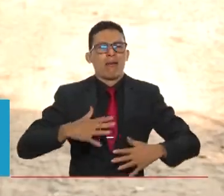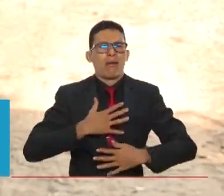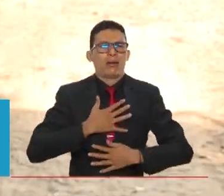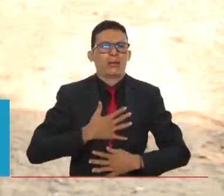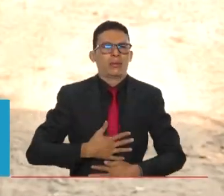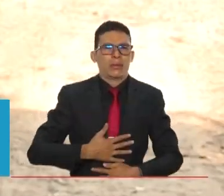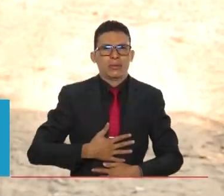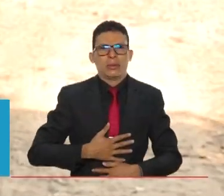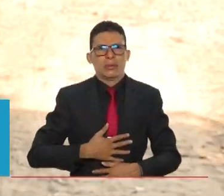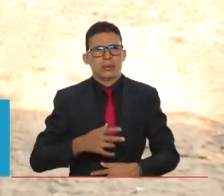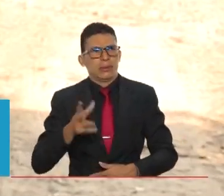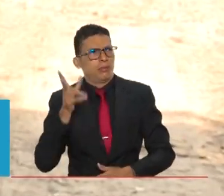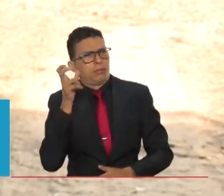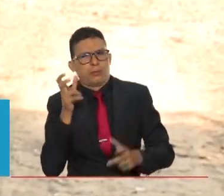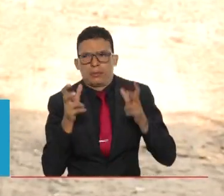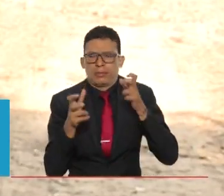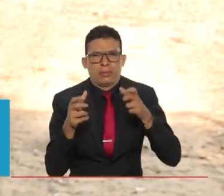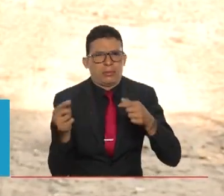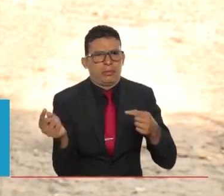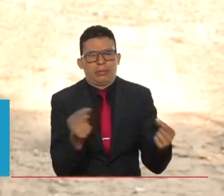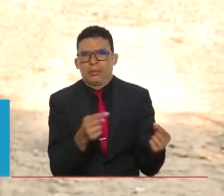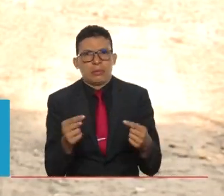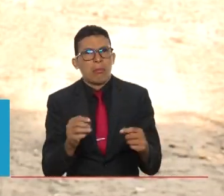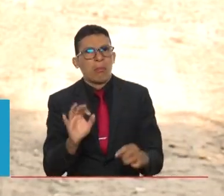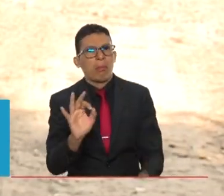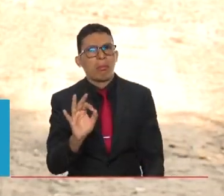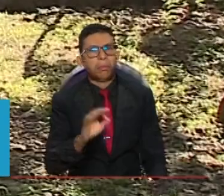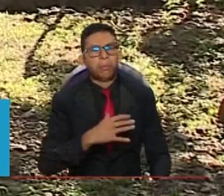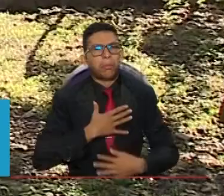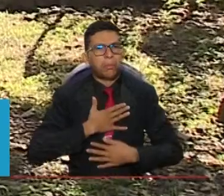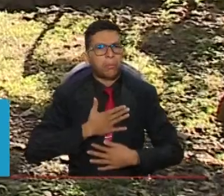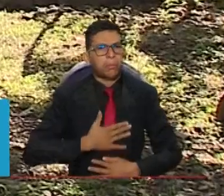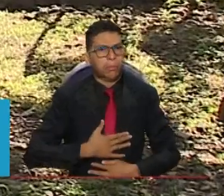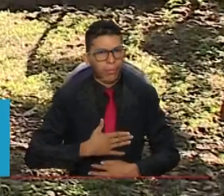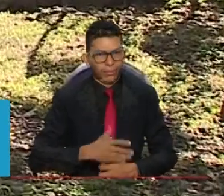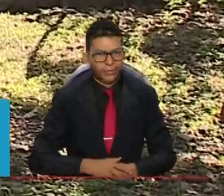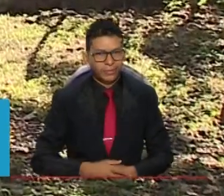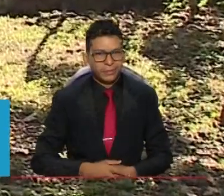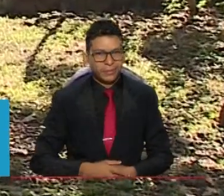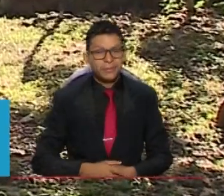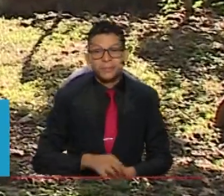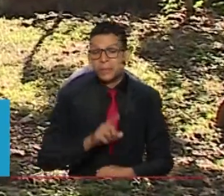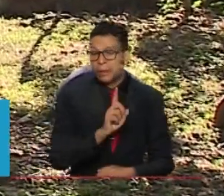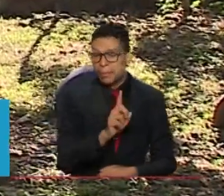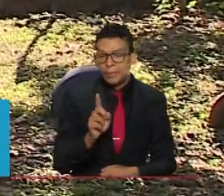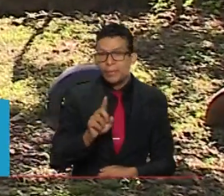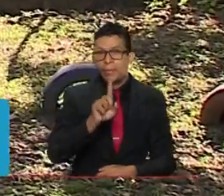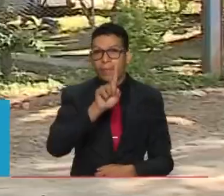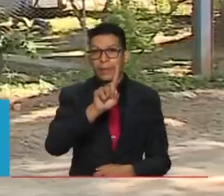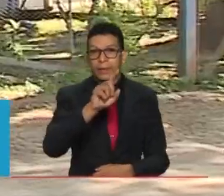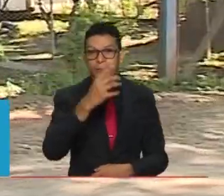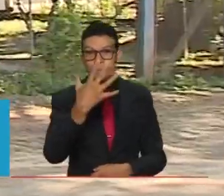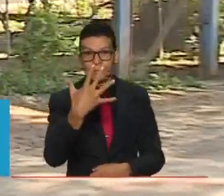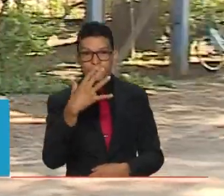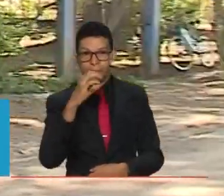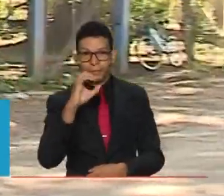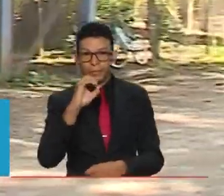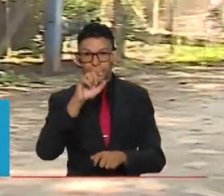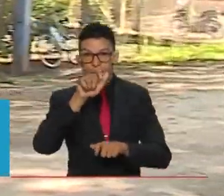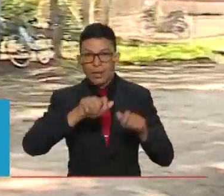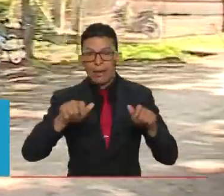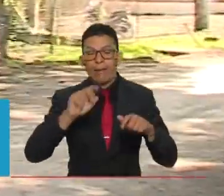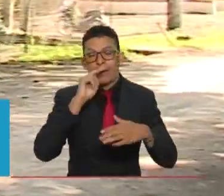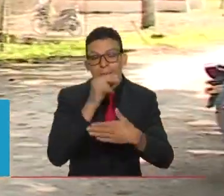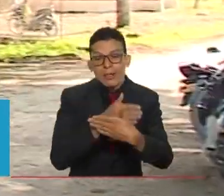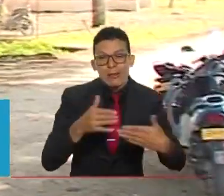esos tiroteos como en otras partes, por acá todo el mundo es tranquilo. Al menos 150 personas entre niños, jóvenes y adultos